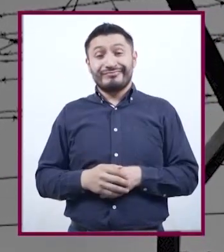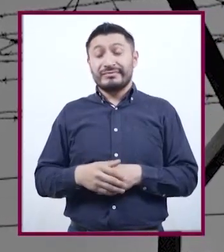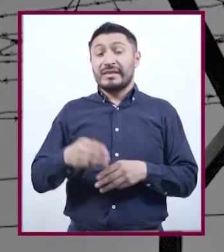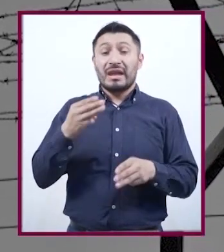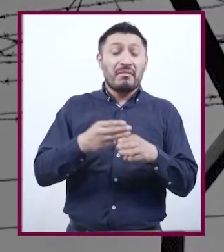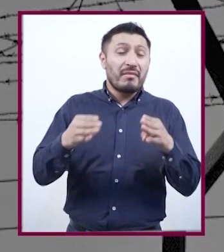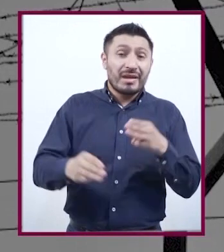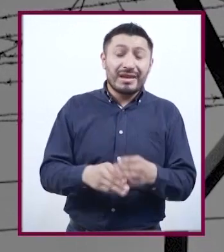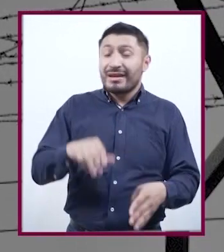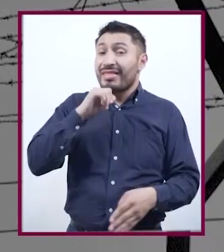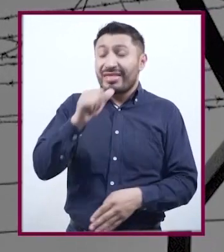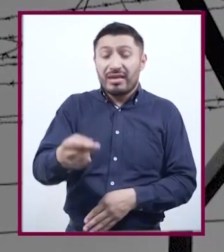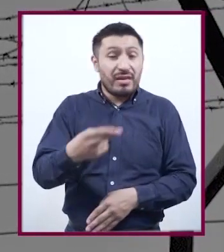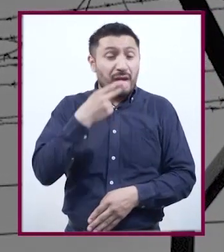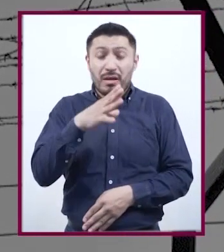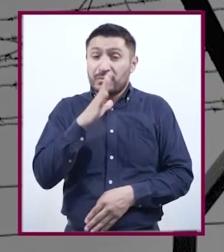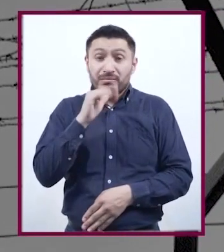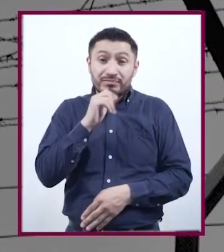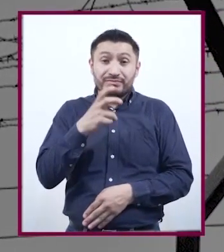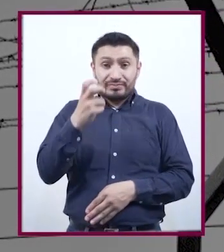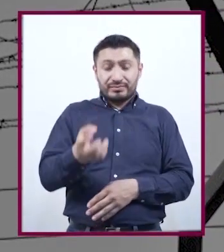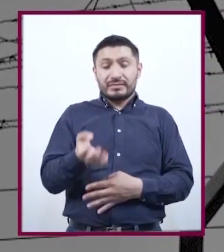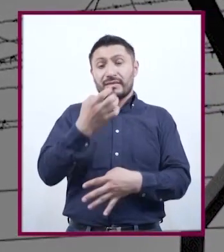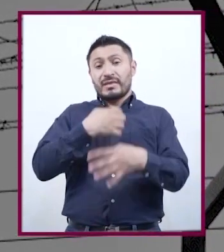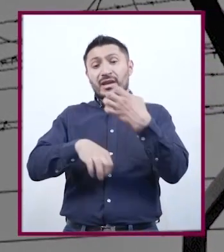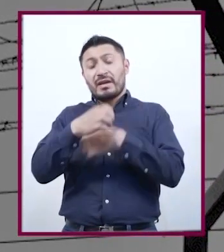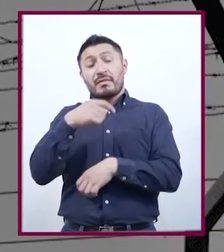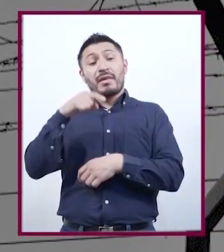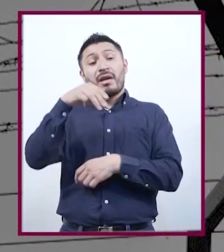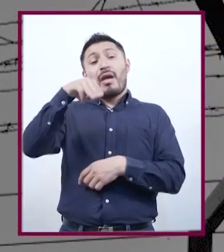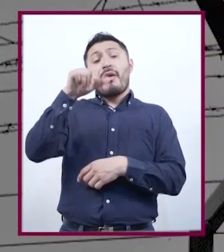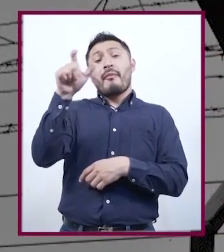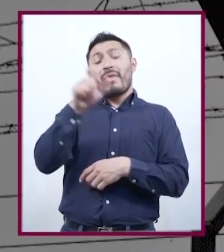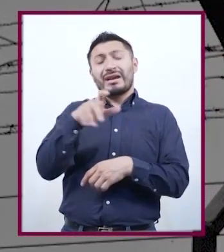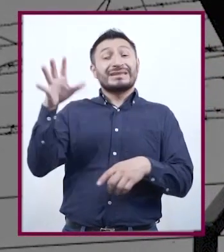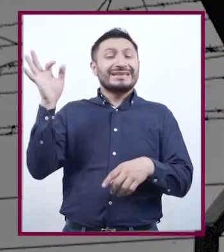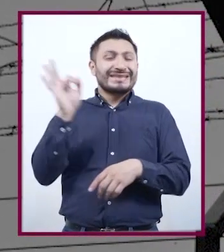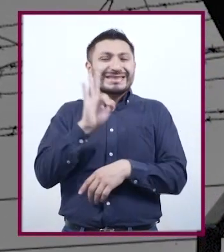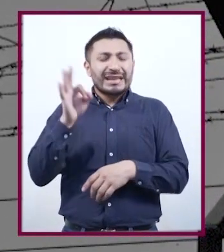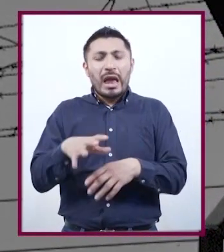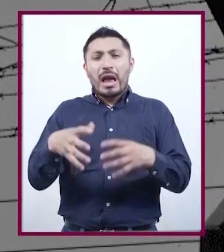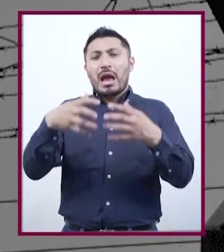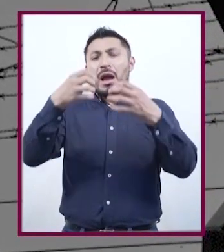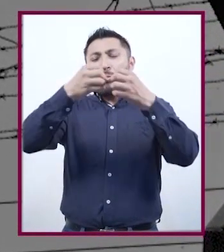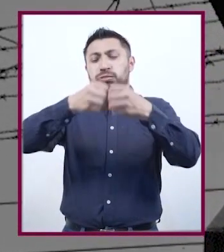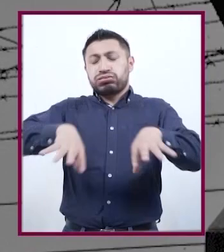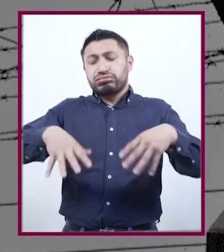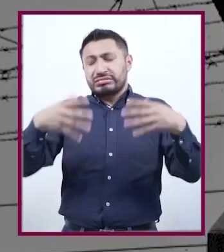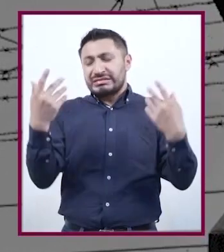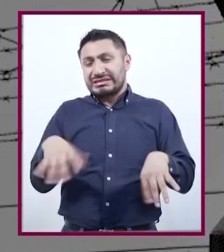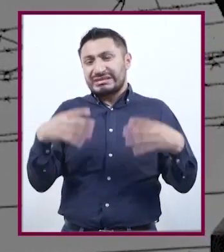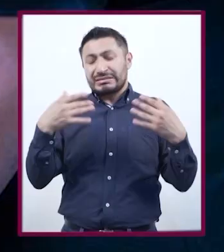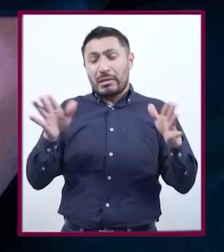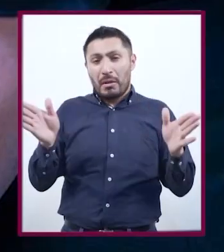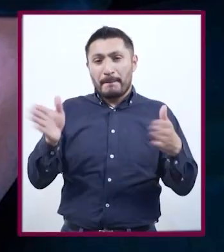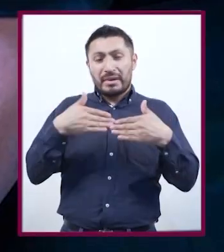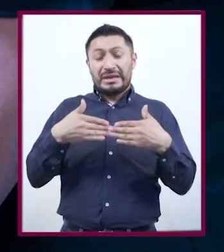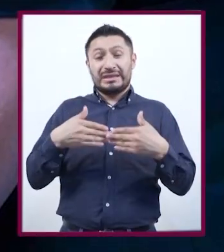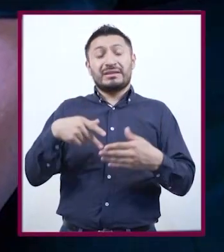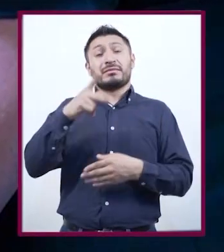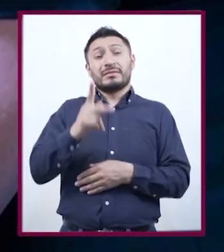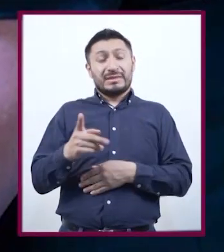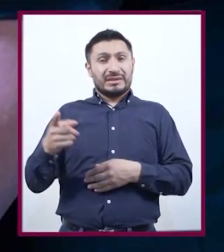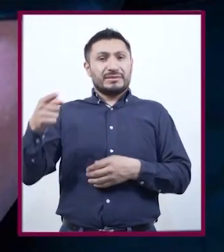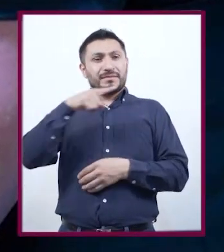era desolador. Sin materia prima, la empresa para la que trabajaba Max estaba próxima a cerrar. Ante